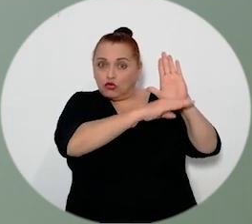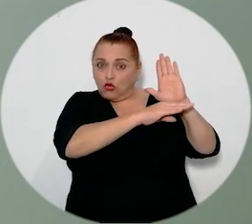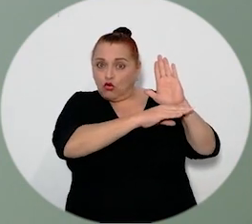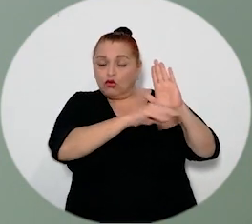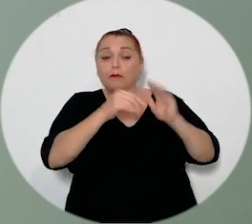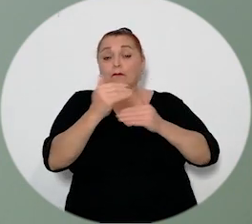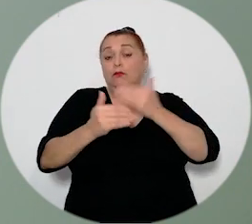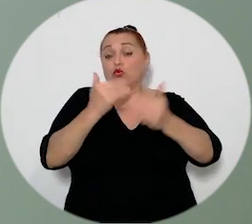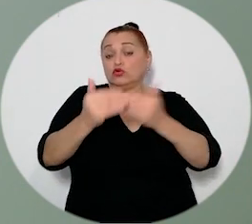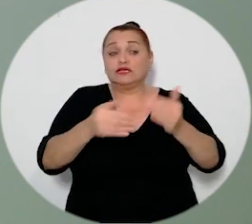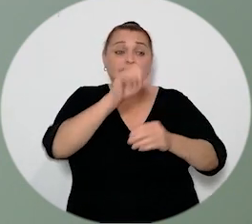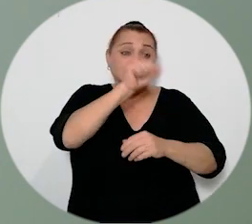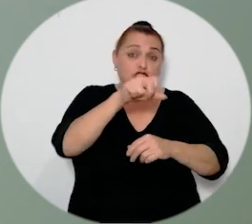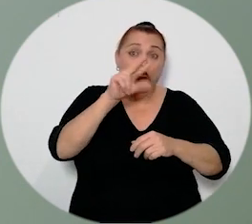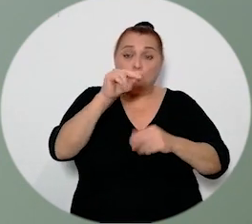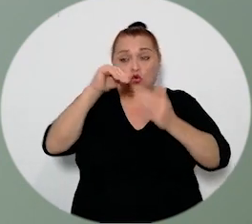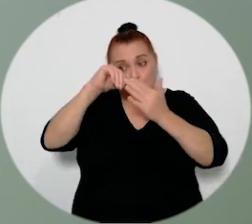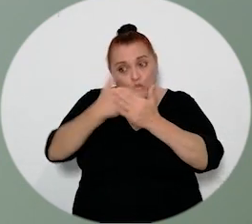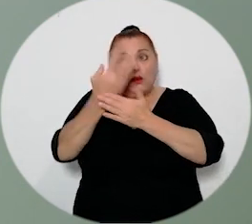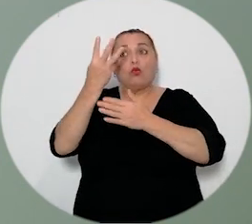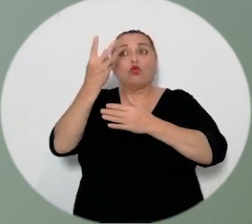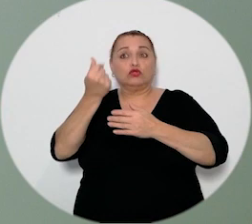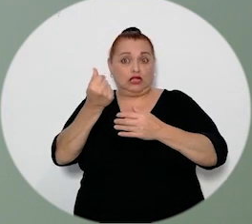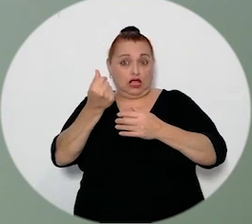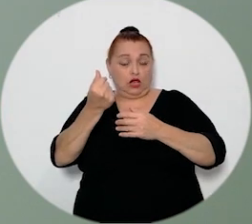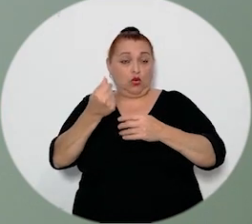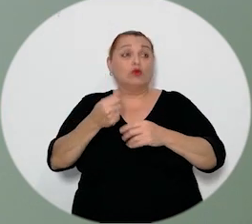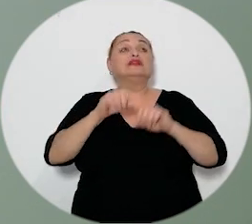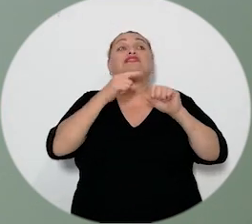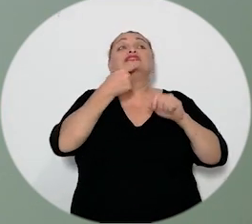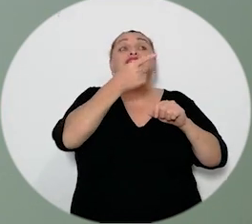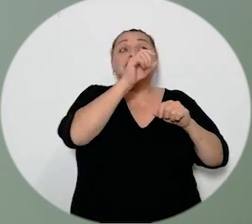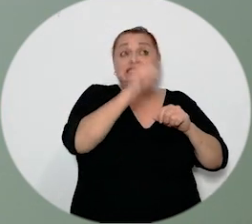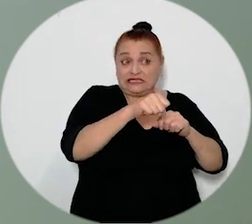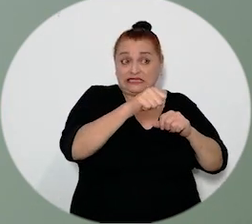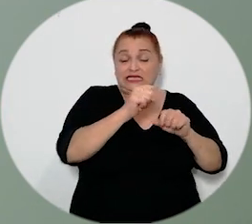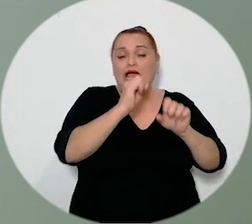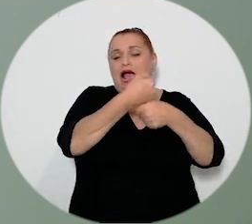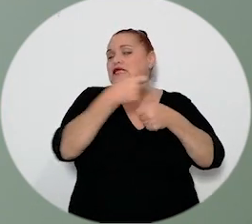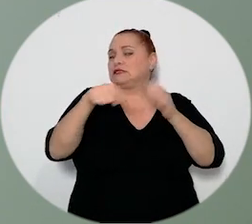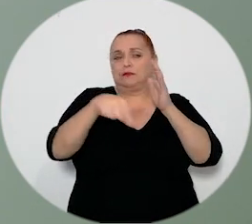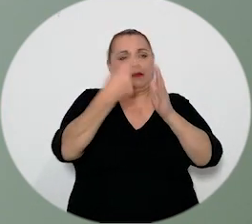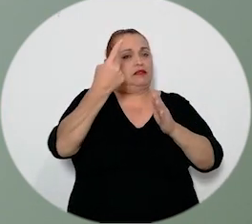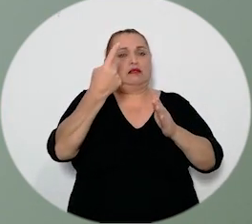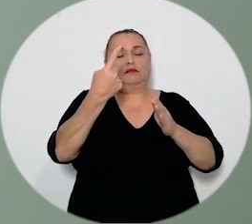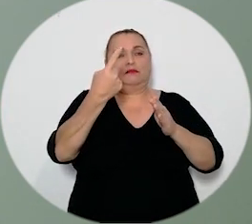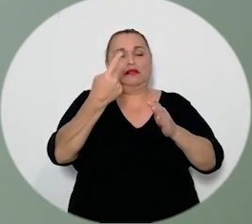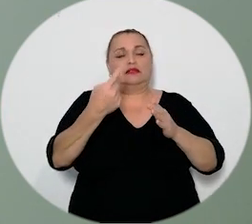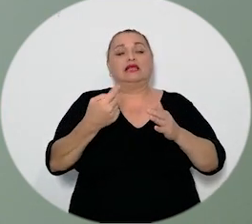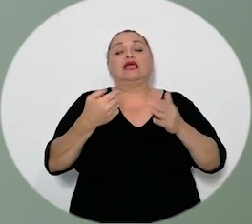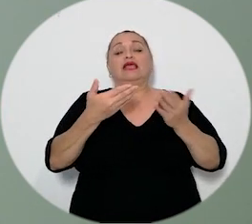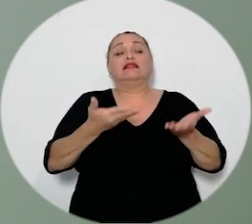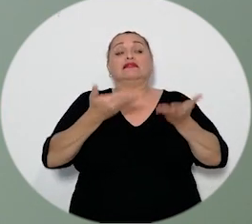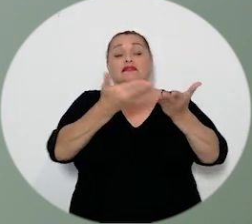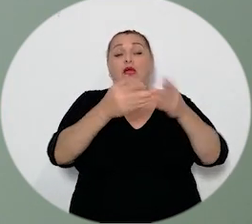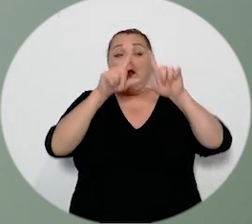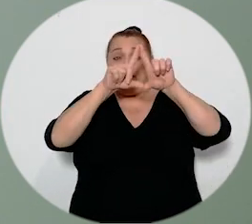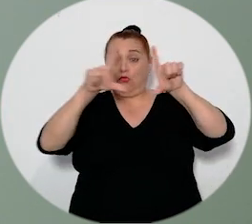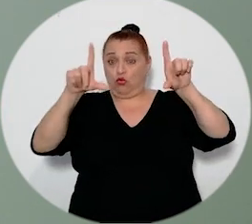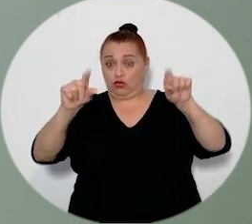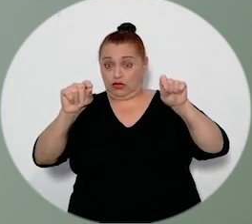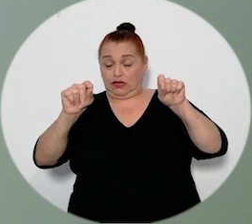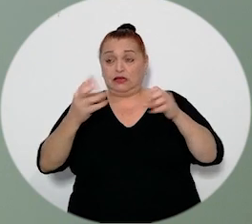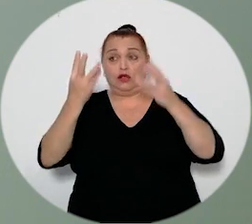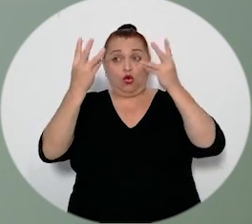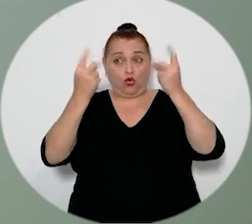determinación acerca de si procede o no un nuevo escrutinio de votos y, en caso afirmativo, su realización inmediata, generación de la boleta de